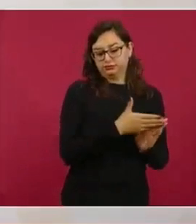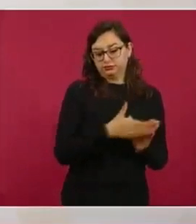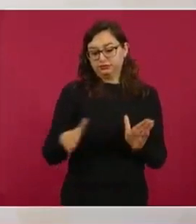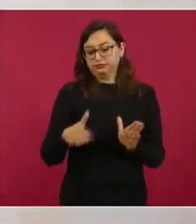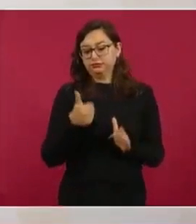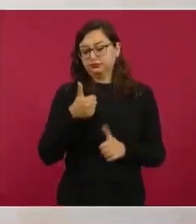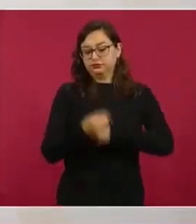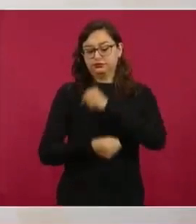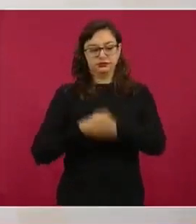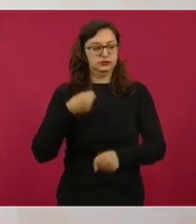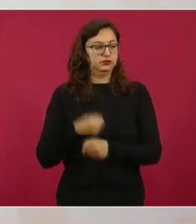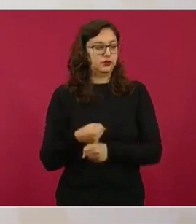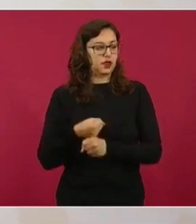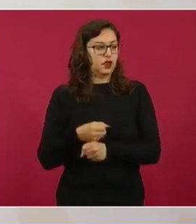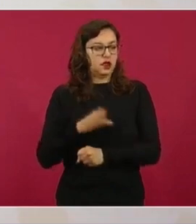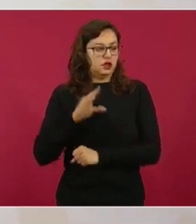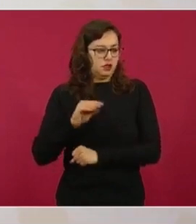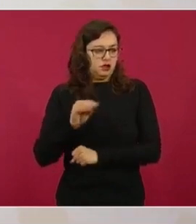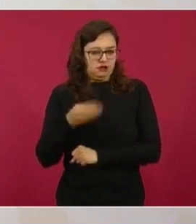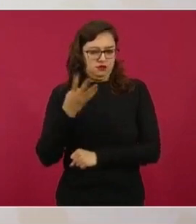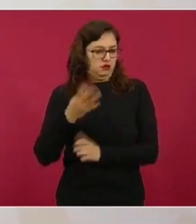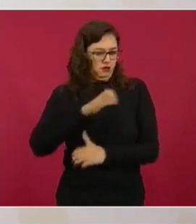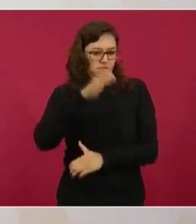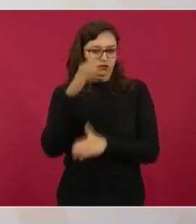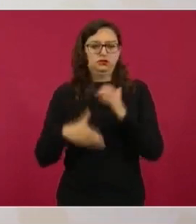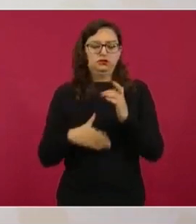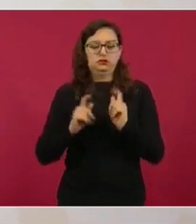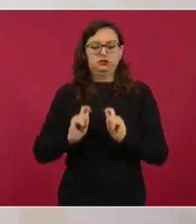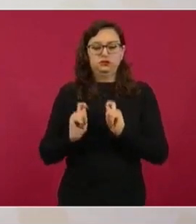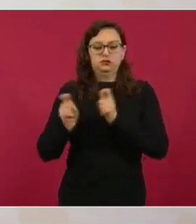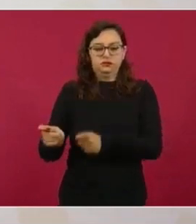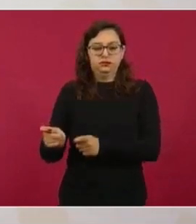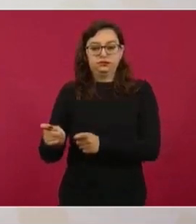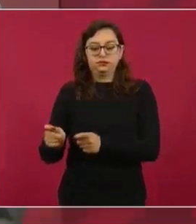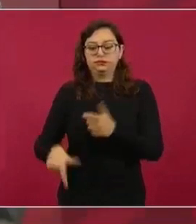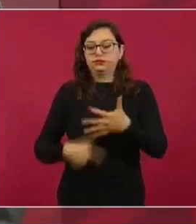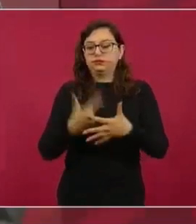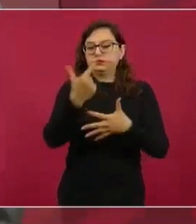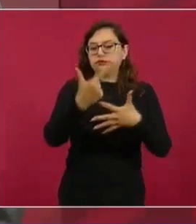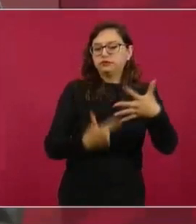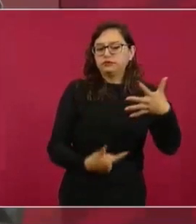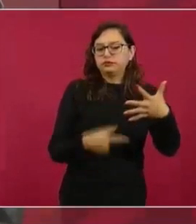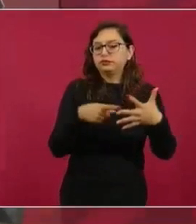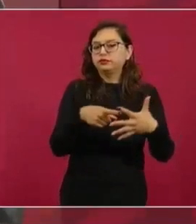en el 94, ya en la lista de Forbes,